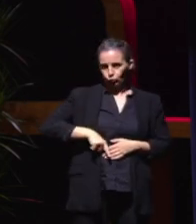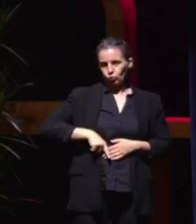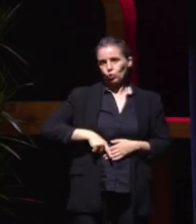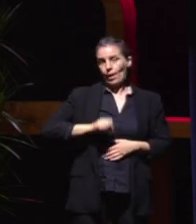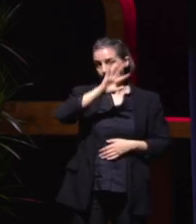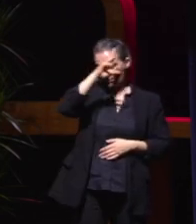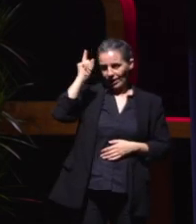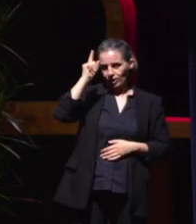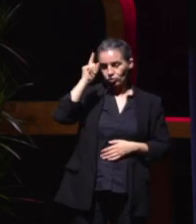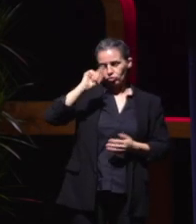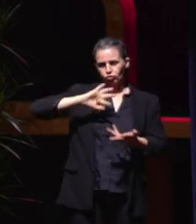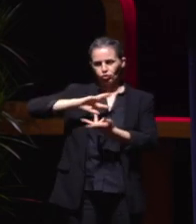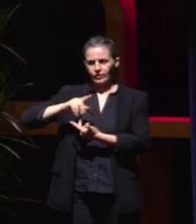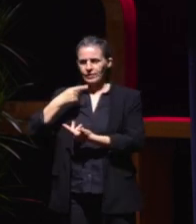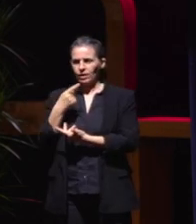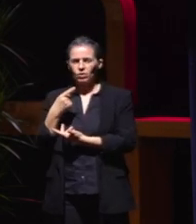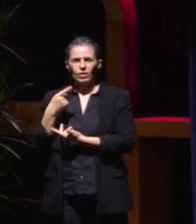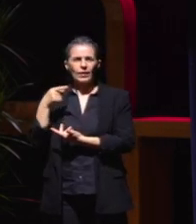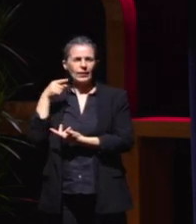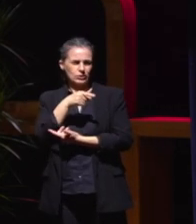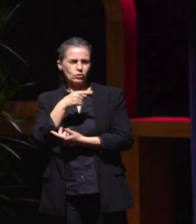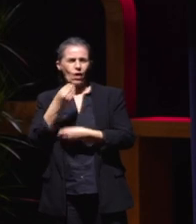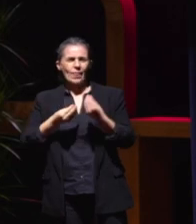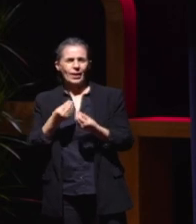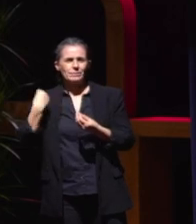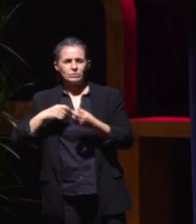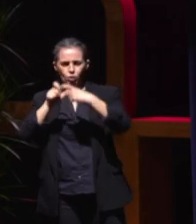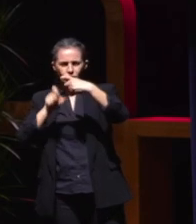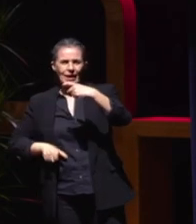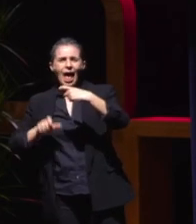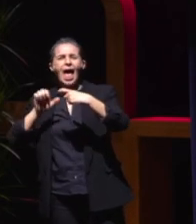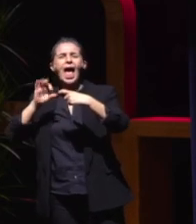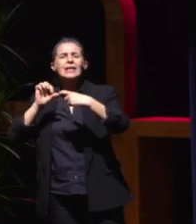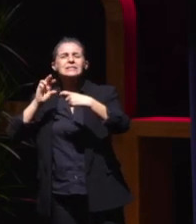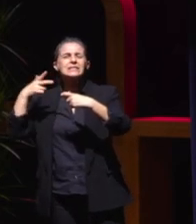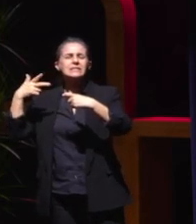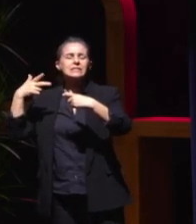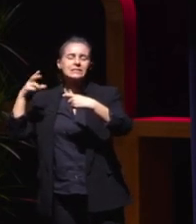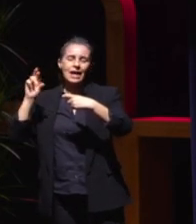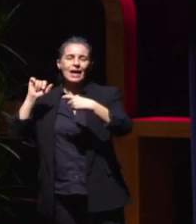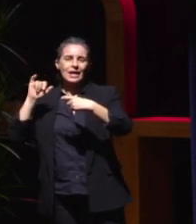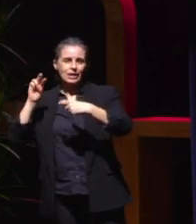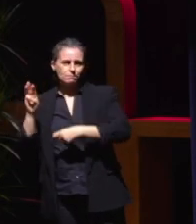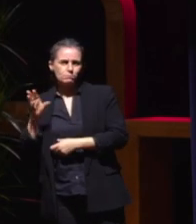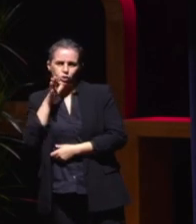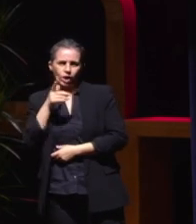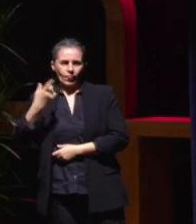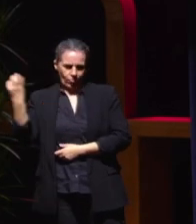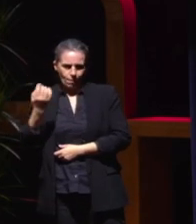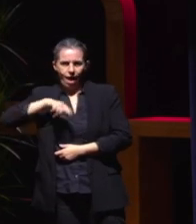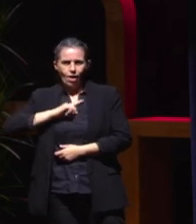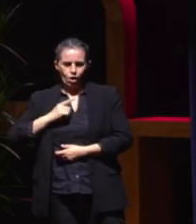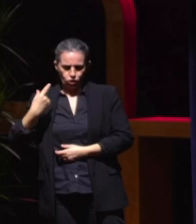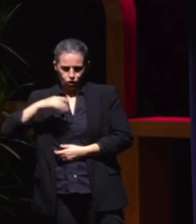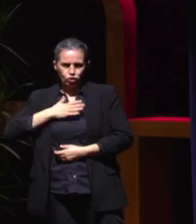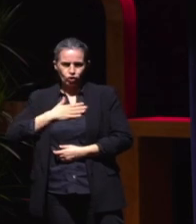Pero esto por qué lo hacen las tías de las crip solo tenemos que hacer nosotros que somos los mayores bueno es que nosotras